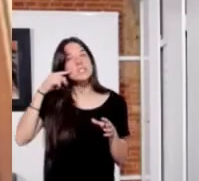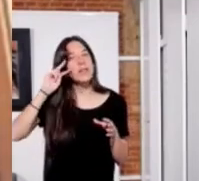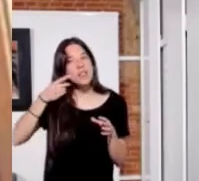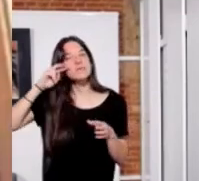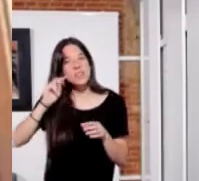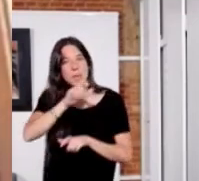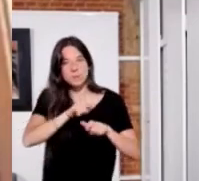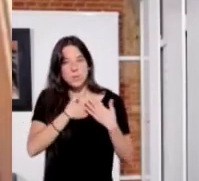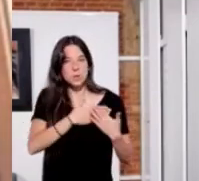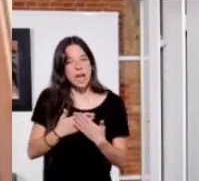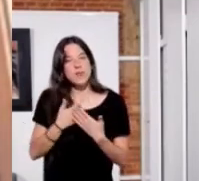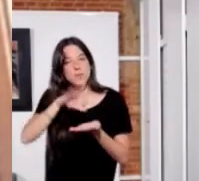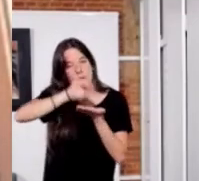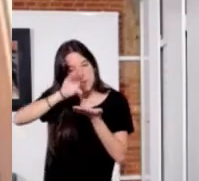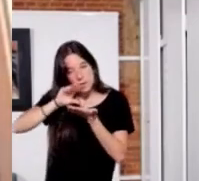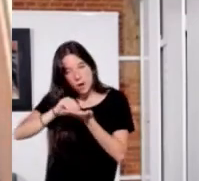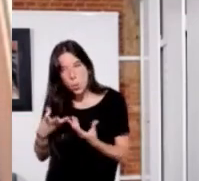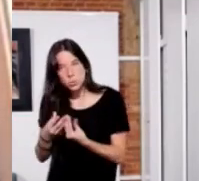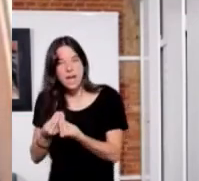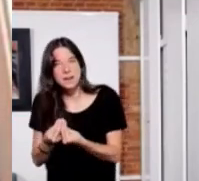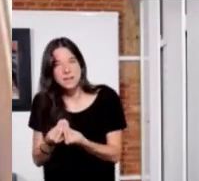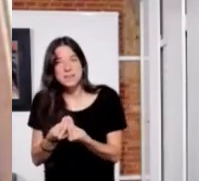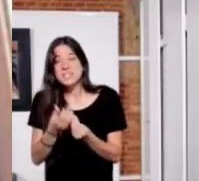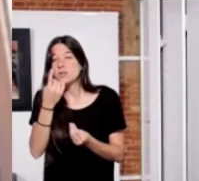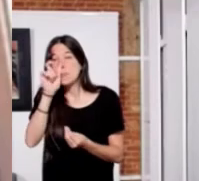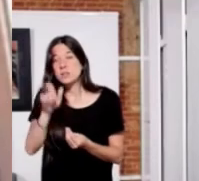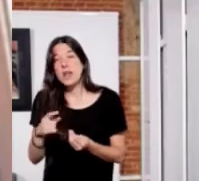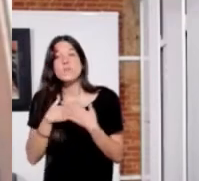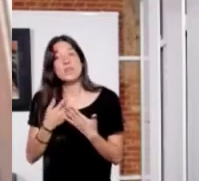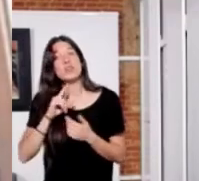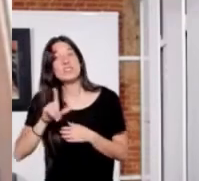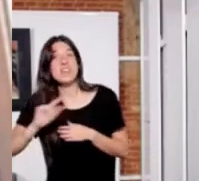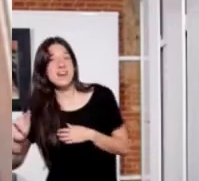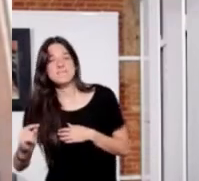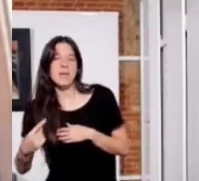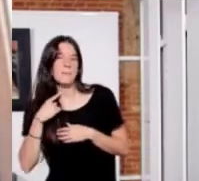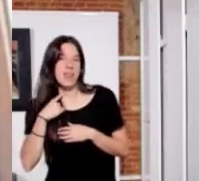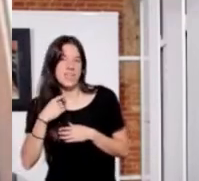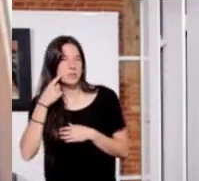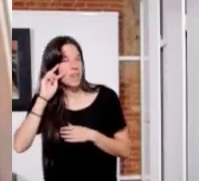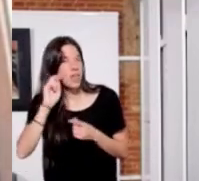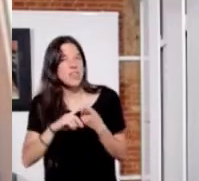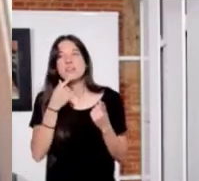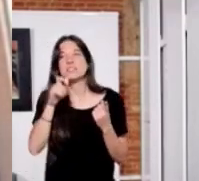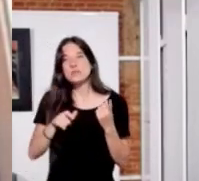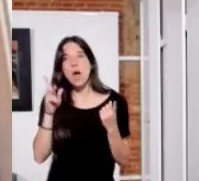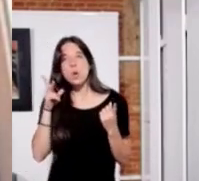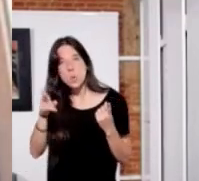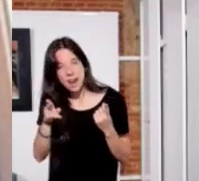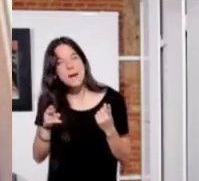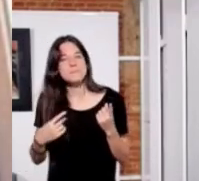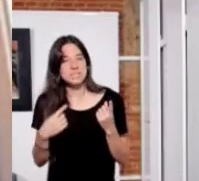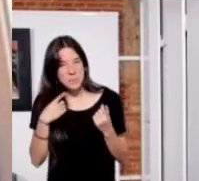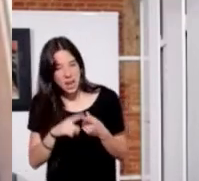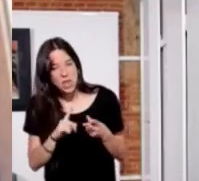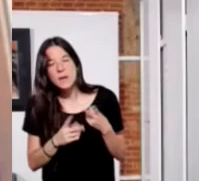voluntariado. ¿Cuánto se pierde cuando se nos va un voluntario? ¿Cuánto se pierde cuando se nos jubila de nuestro voluntariado? ¿Cuánto se